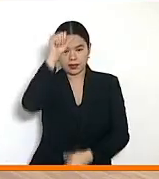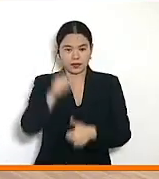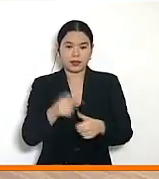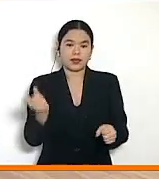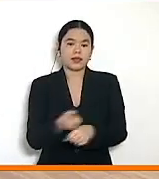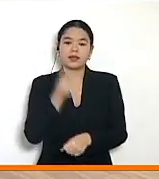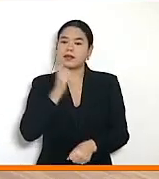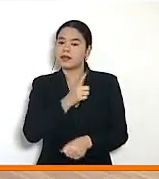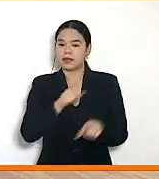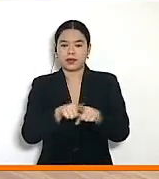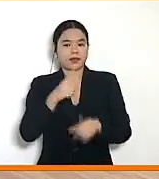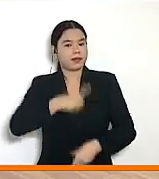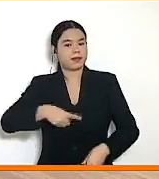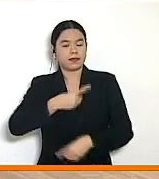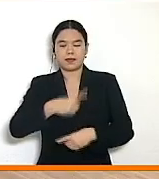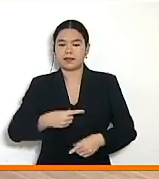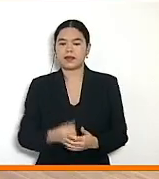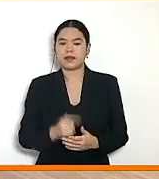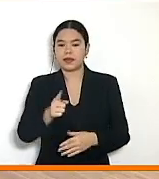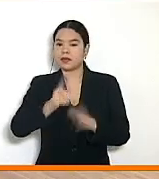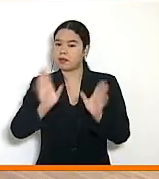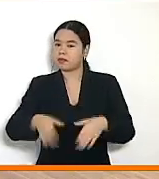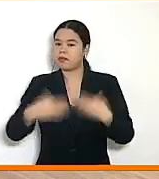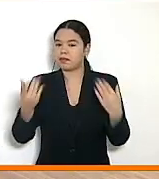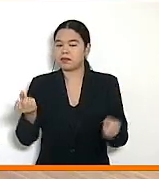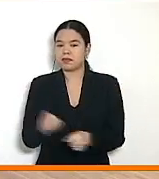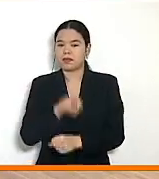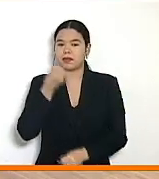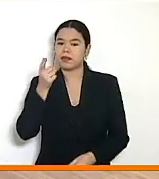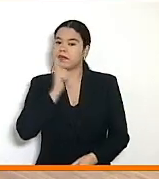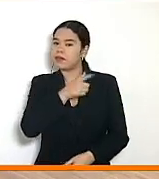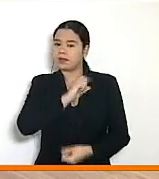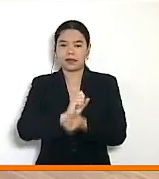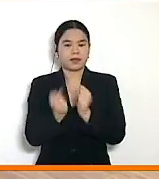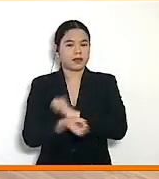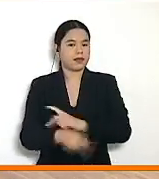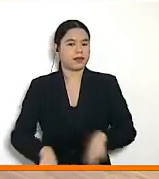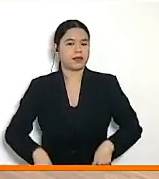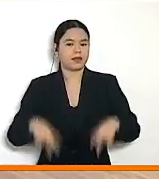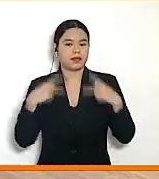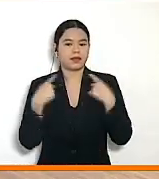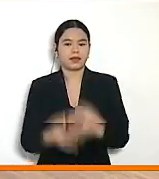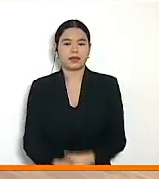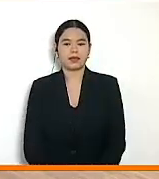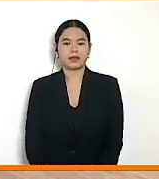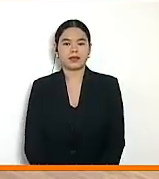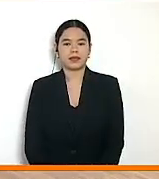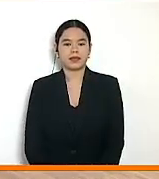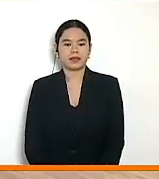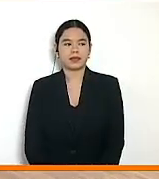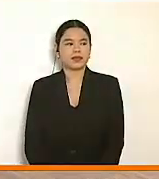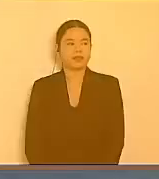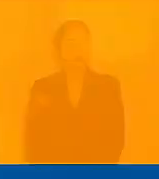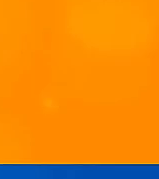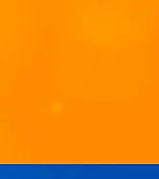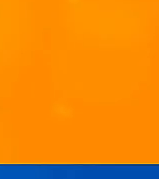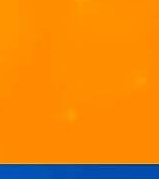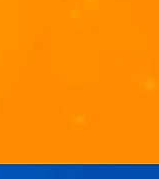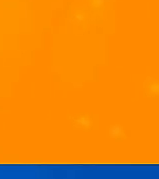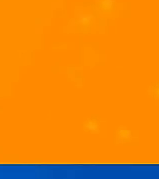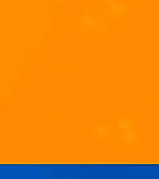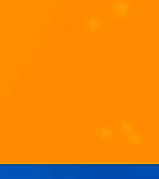ganársela loto también es alegría y diversión y vos cómo te vas a ganar lo todo te cambia la vida ay